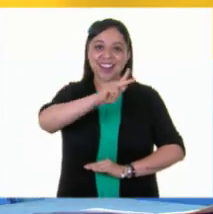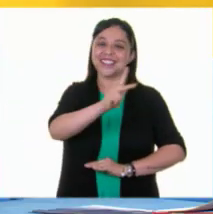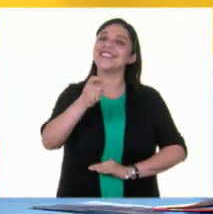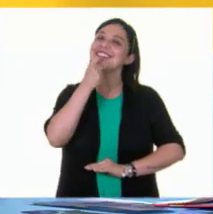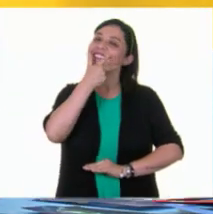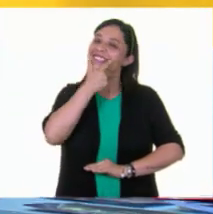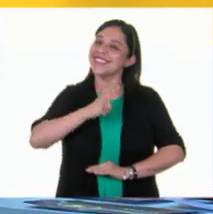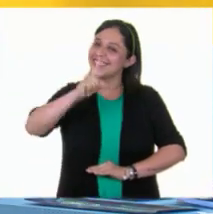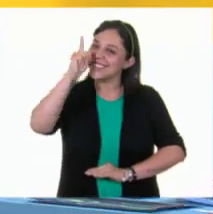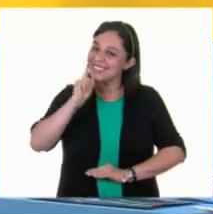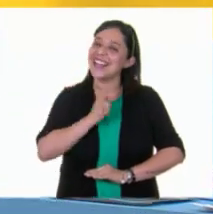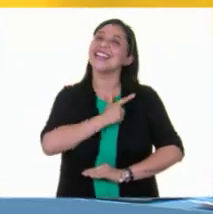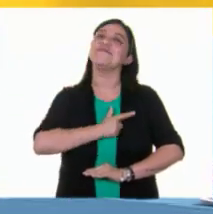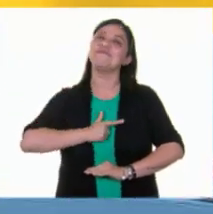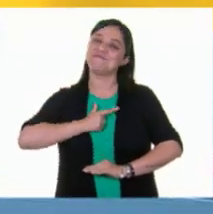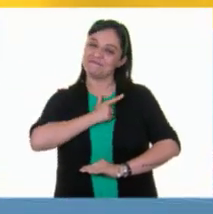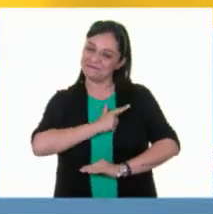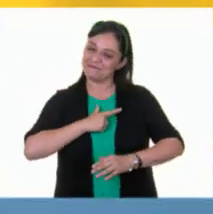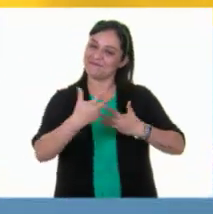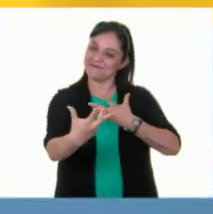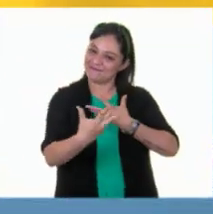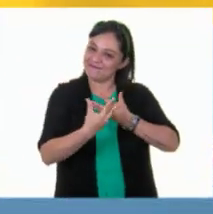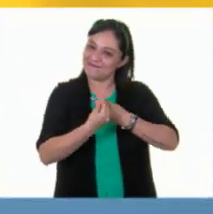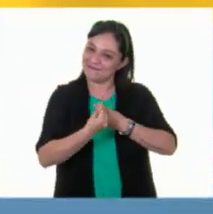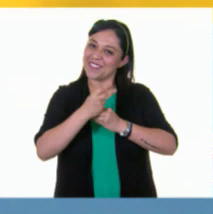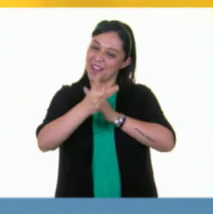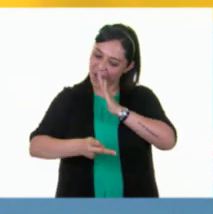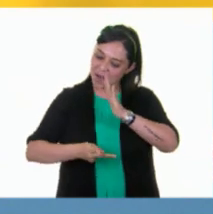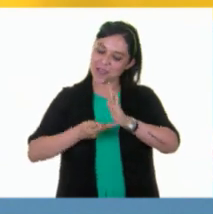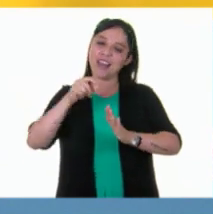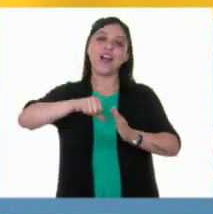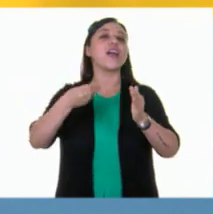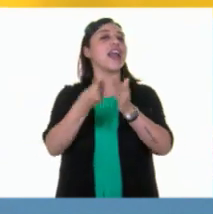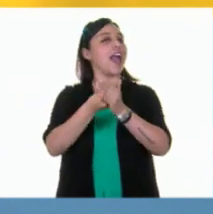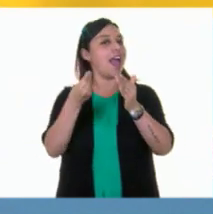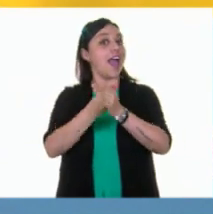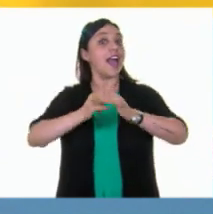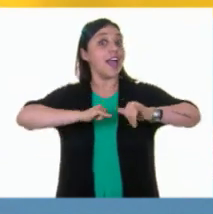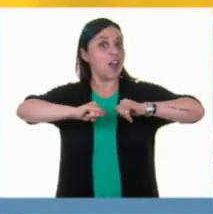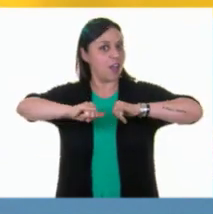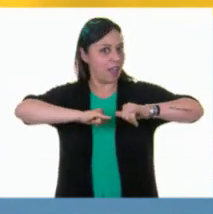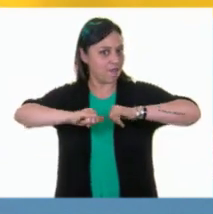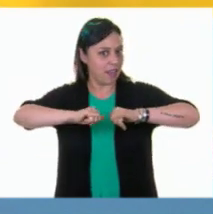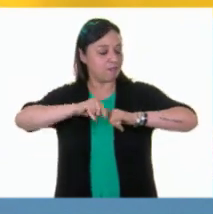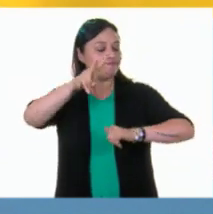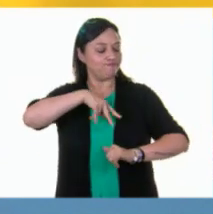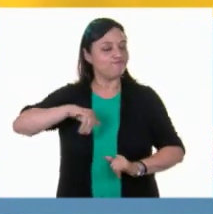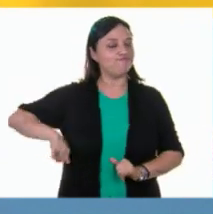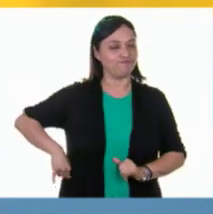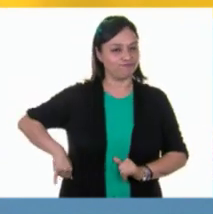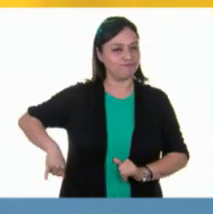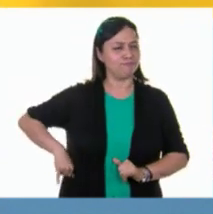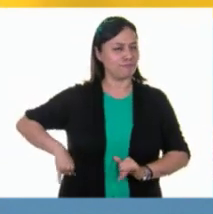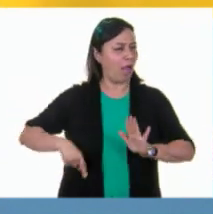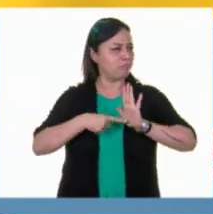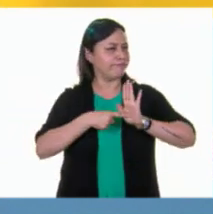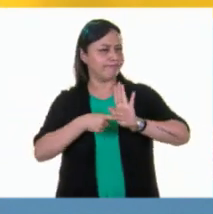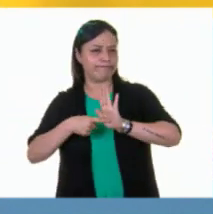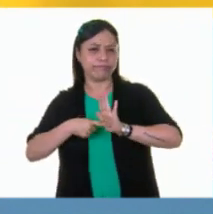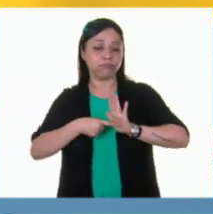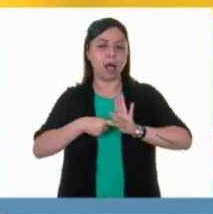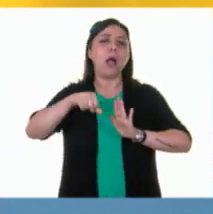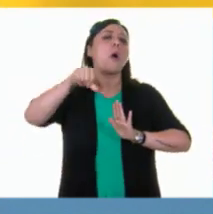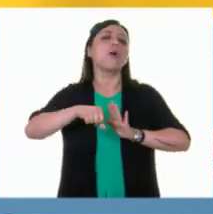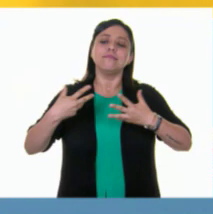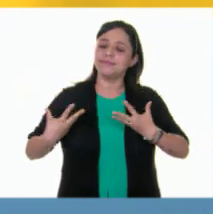Niñas y niños, me da mucho gusto que nos acompañen una vez más en la clase de geografía, tan interesante e ilustrativa. El día de hoy nos